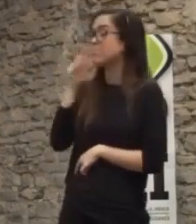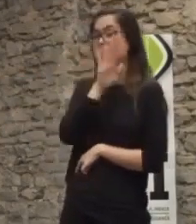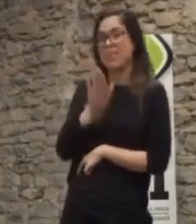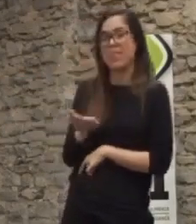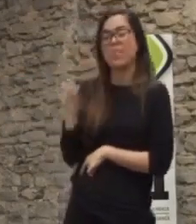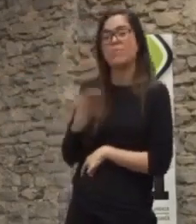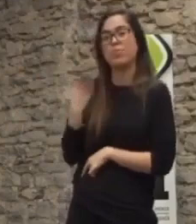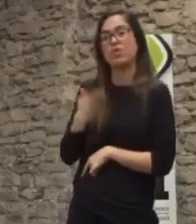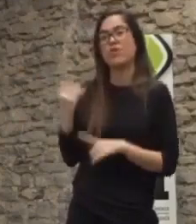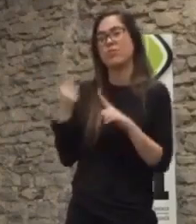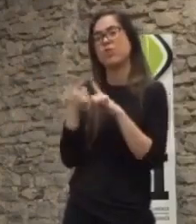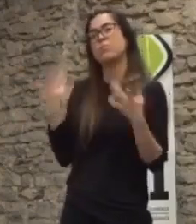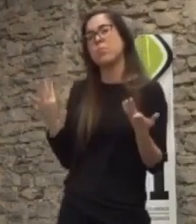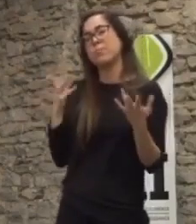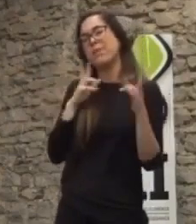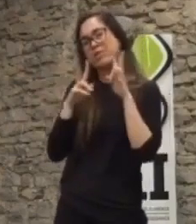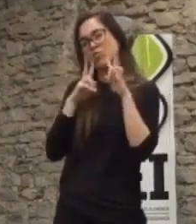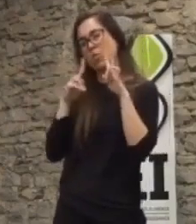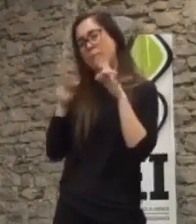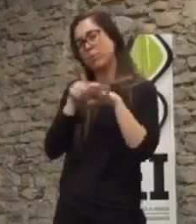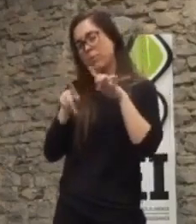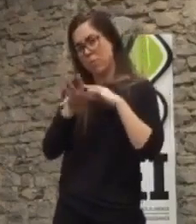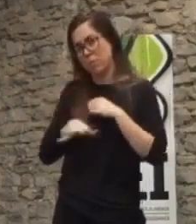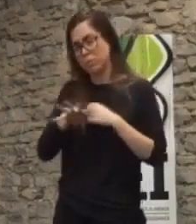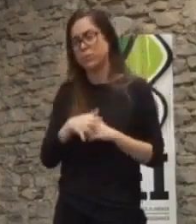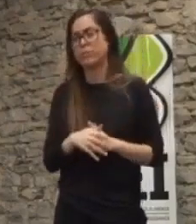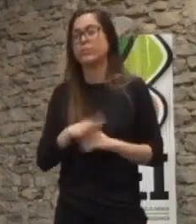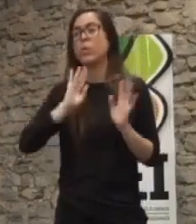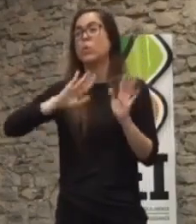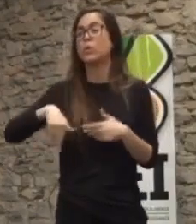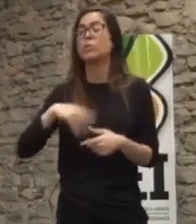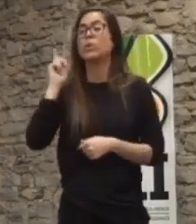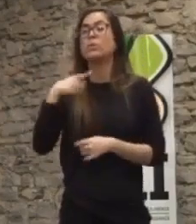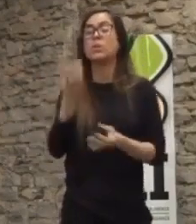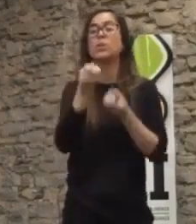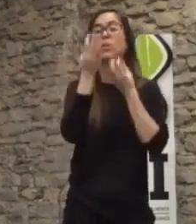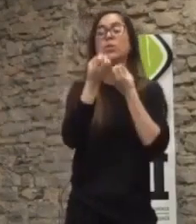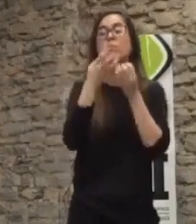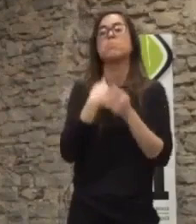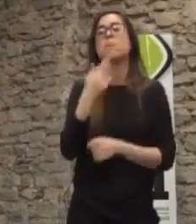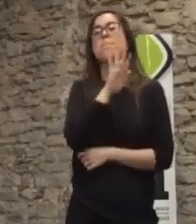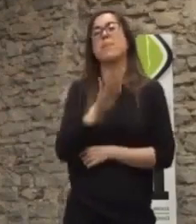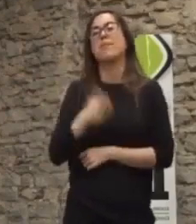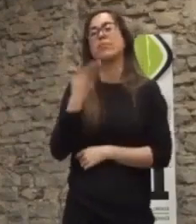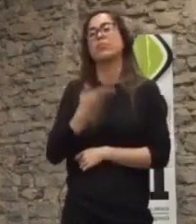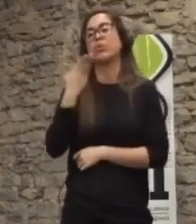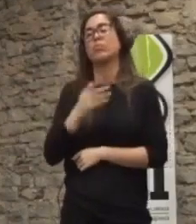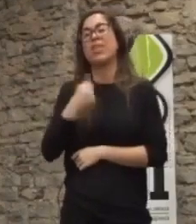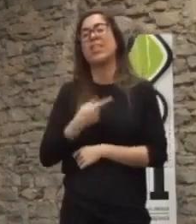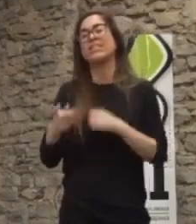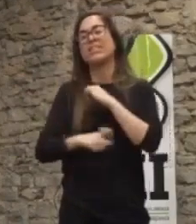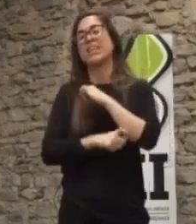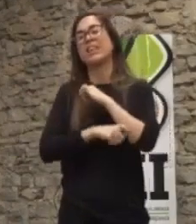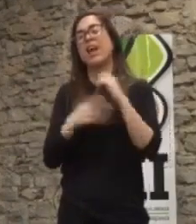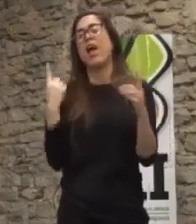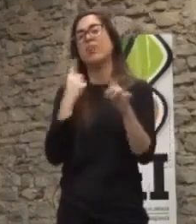clave para identificarlo, ¿no? Vale, por último, contaros por qué me parece interesante la estrategia antirrumores.